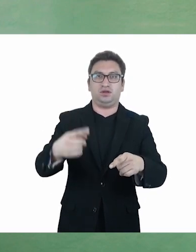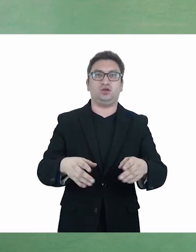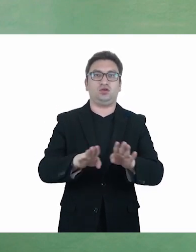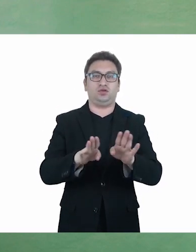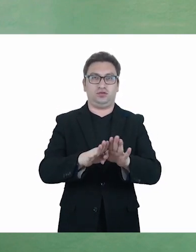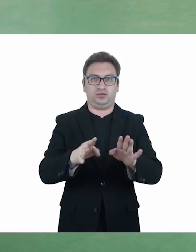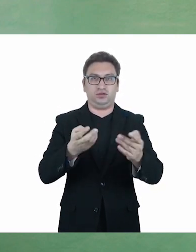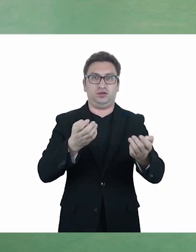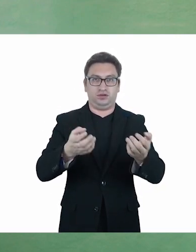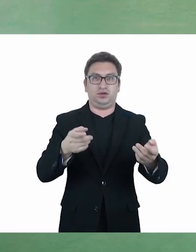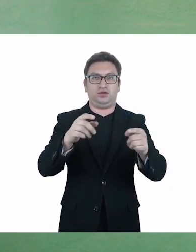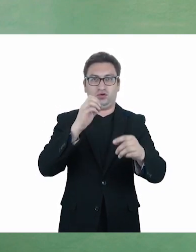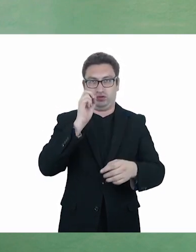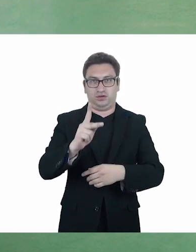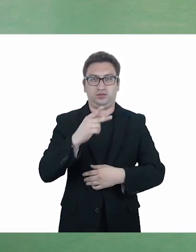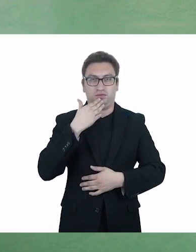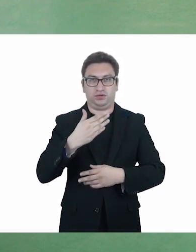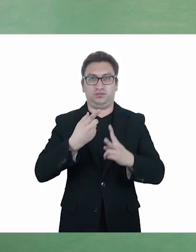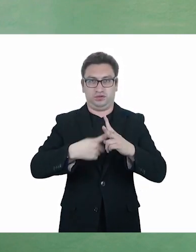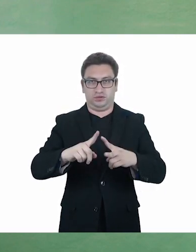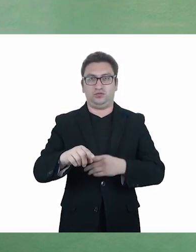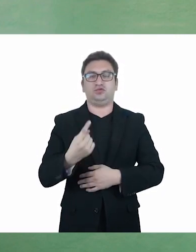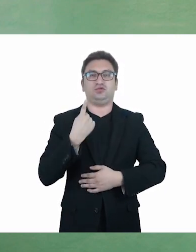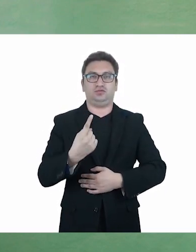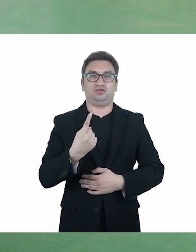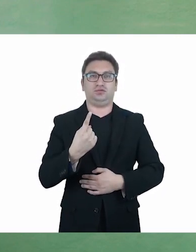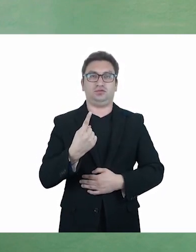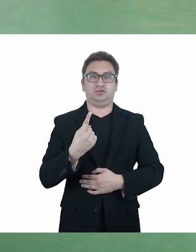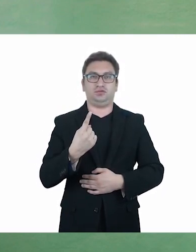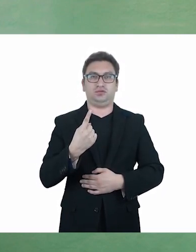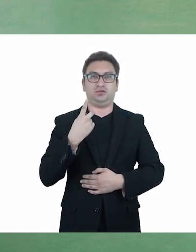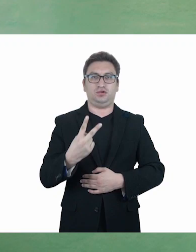ambas partes, pero ambos brazos al mismo tiempo, ok. Empezamos 1,